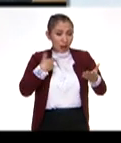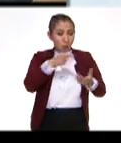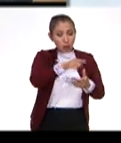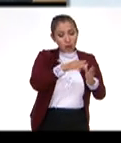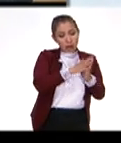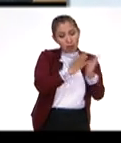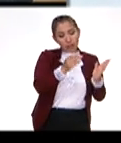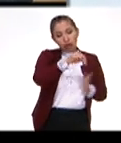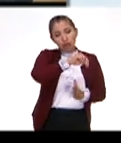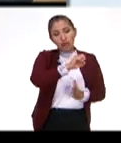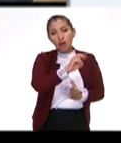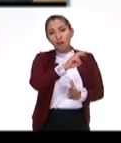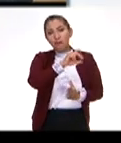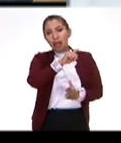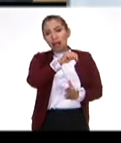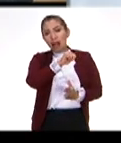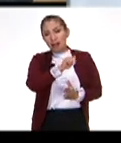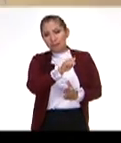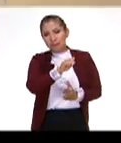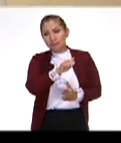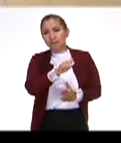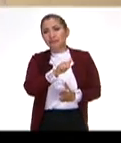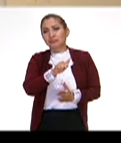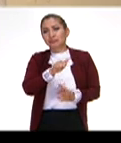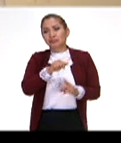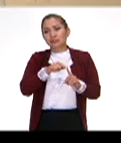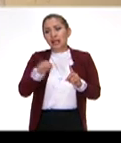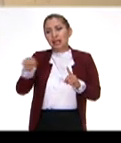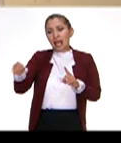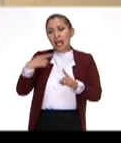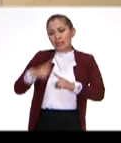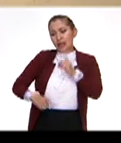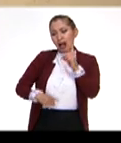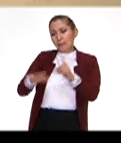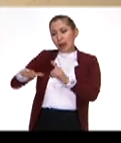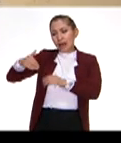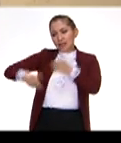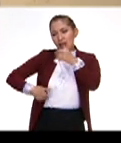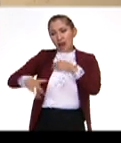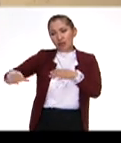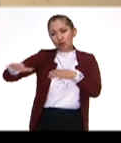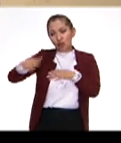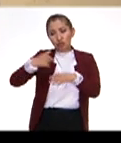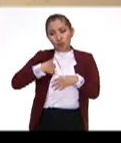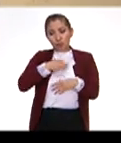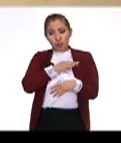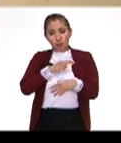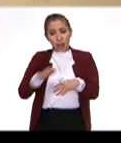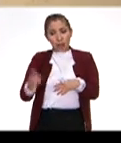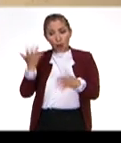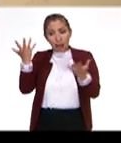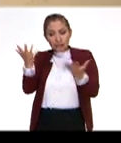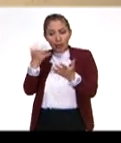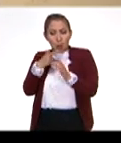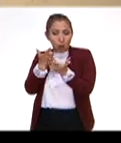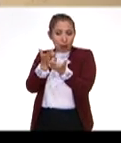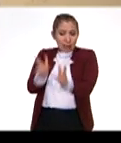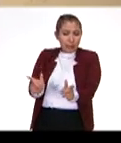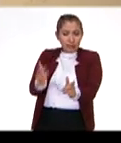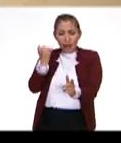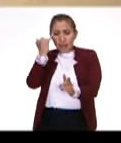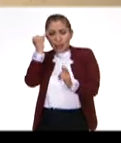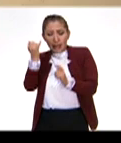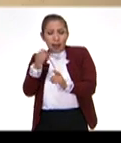periodismo y la novela, pues en la dramaturgia, en el teatro, uno tiene la posibilidad de crear con más libertad.